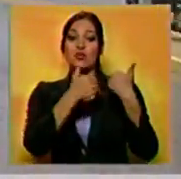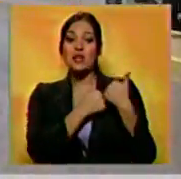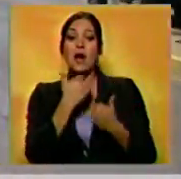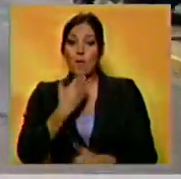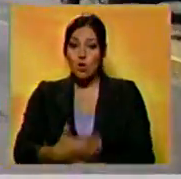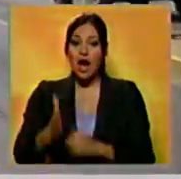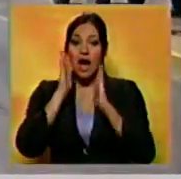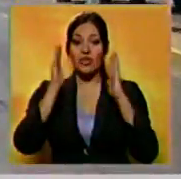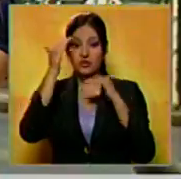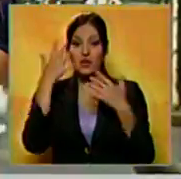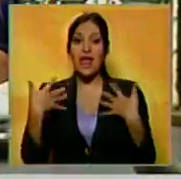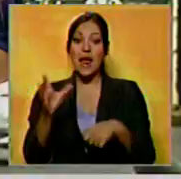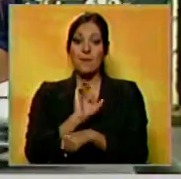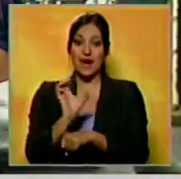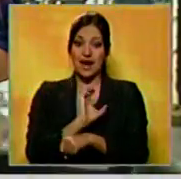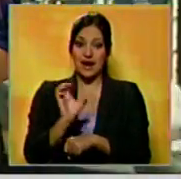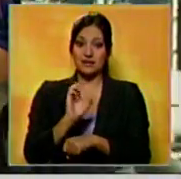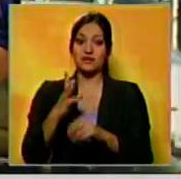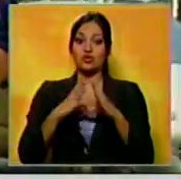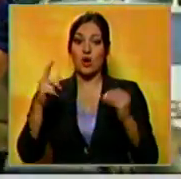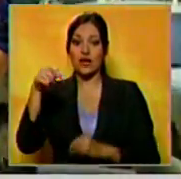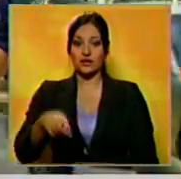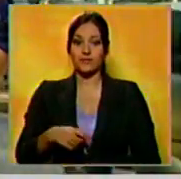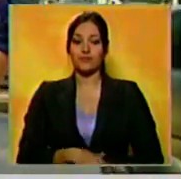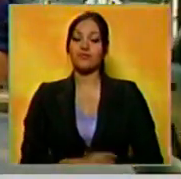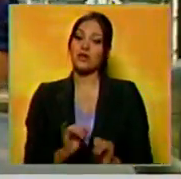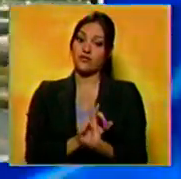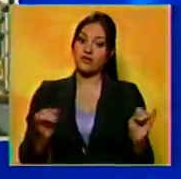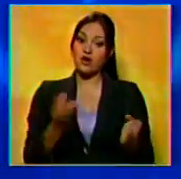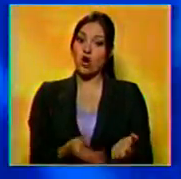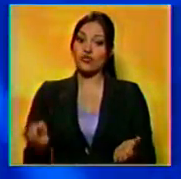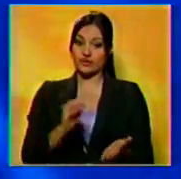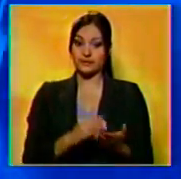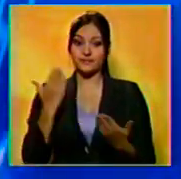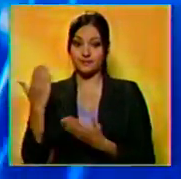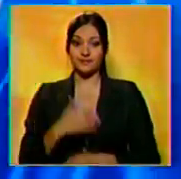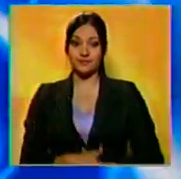a la pronta atención de la emergencia eléctrica en la entidad. Con esta información retornamos el pase al estudio.